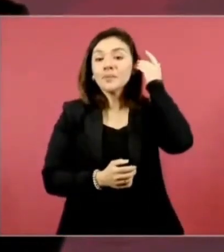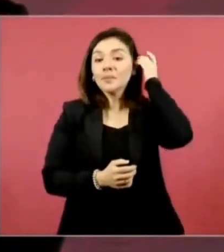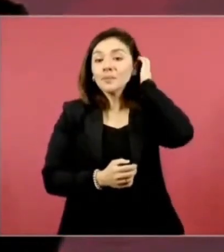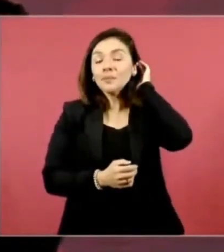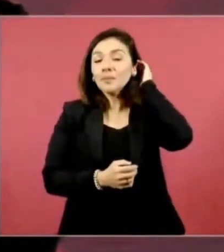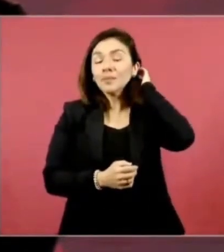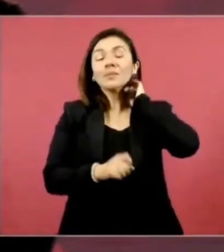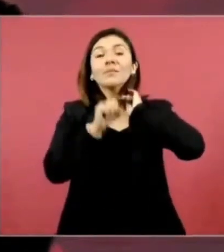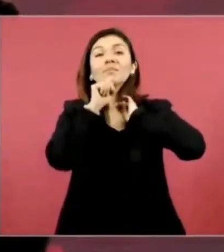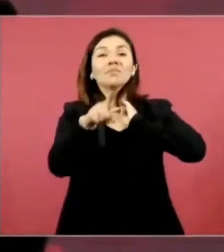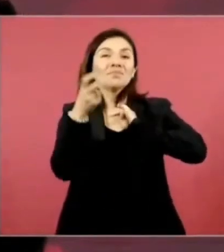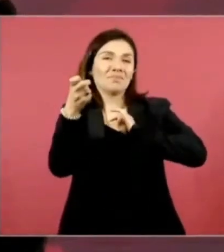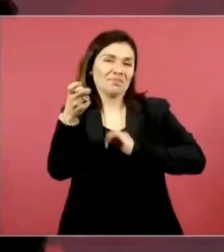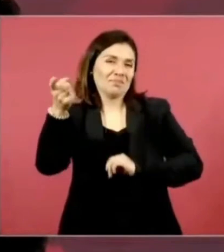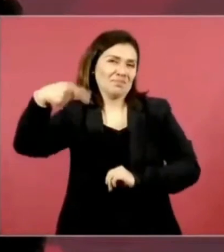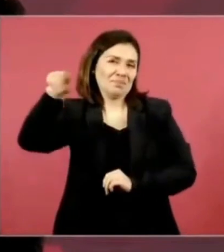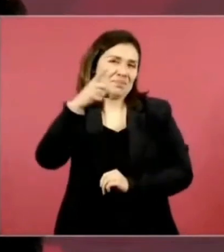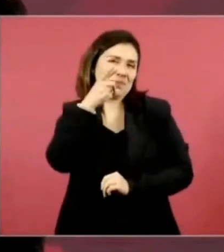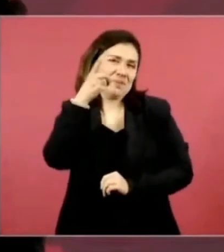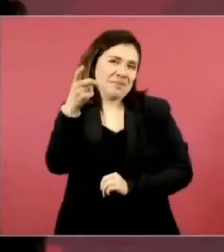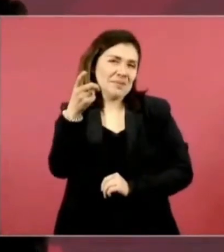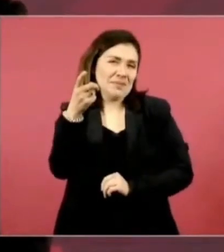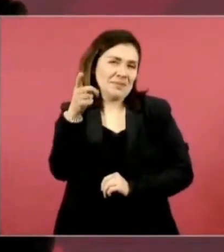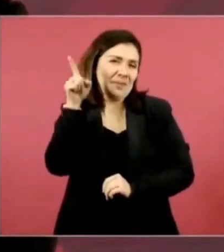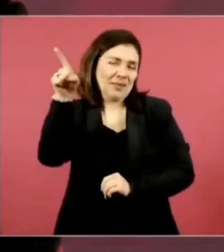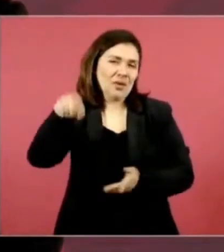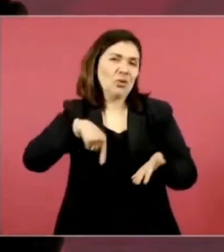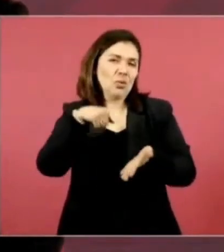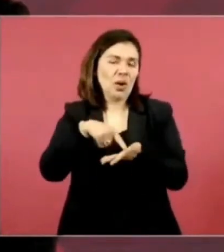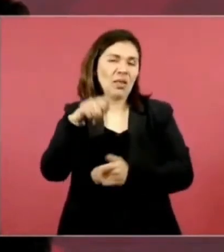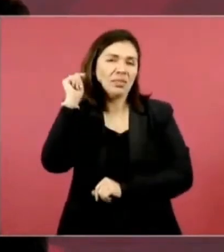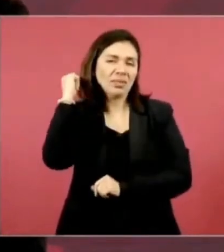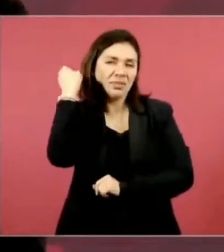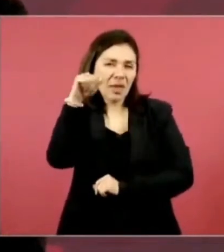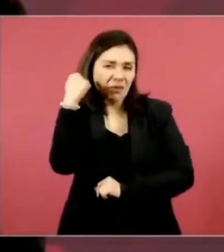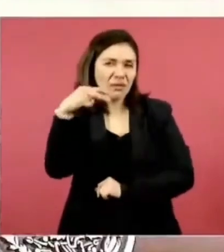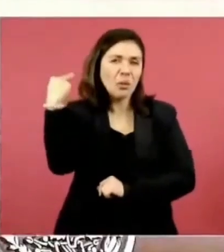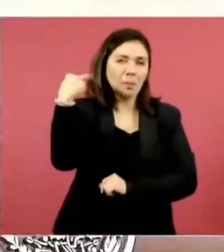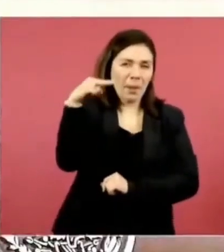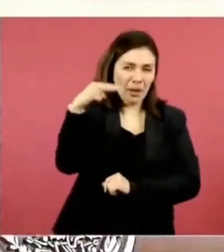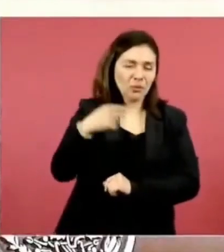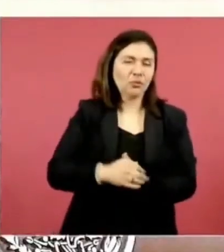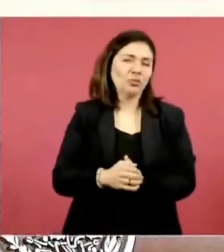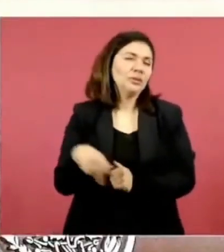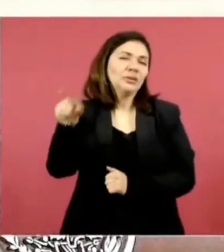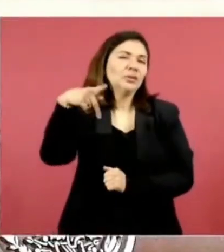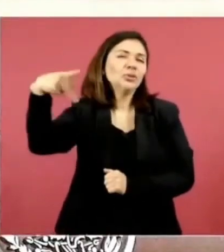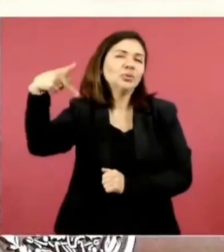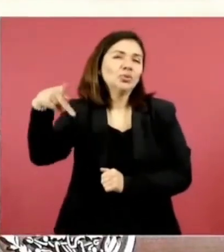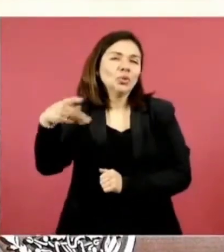se dice en Tabasco y en Veracruz, un dicho